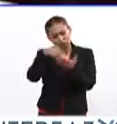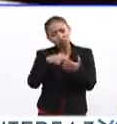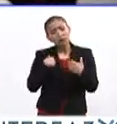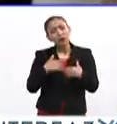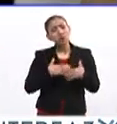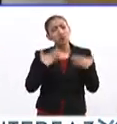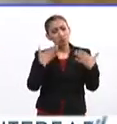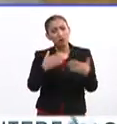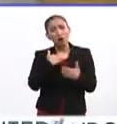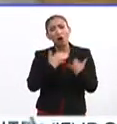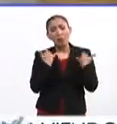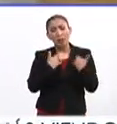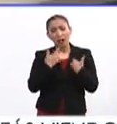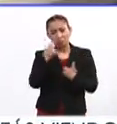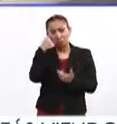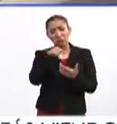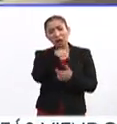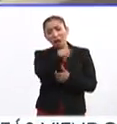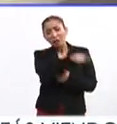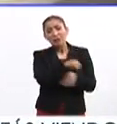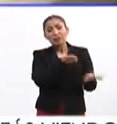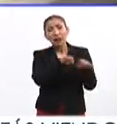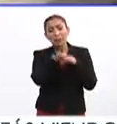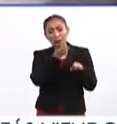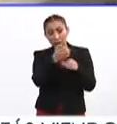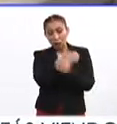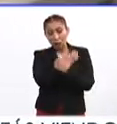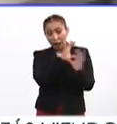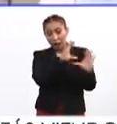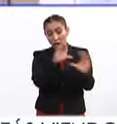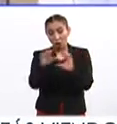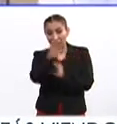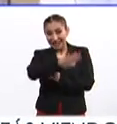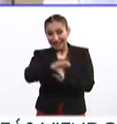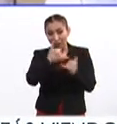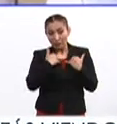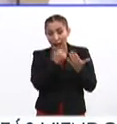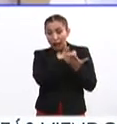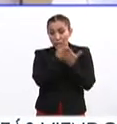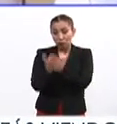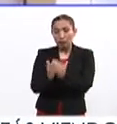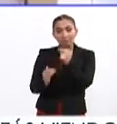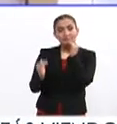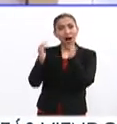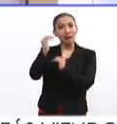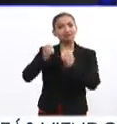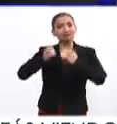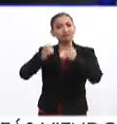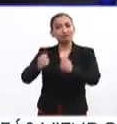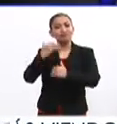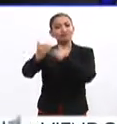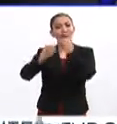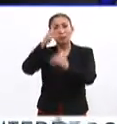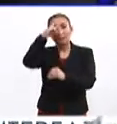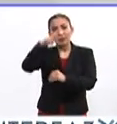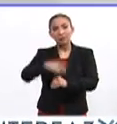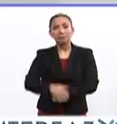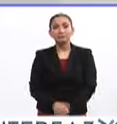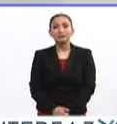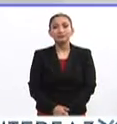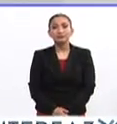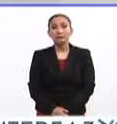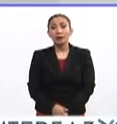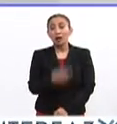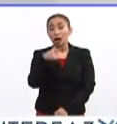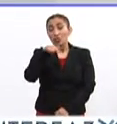juventud mexicana y están convencidas de que el trabajo y la educación de este sector contribuye a potenciar y desarrollar a México.